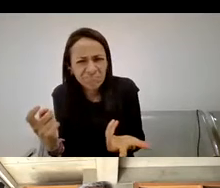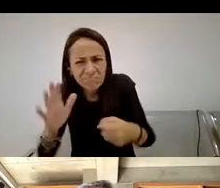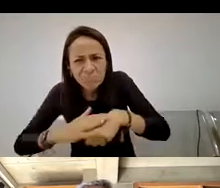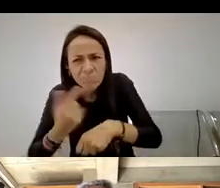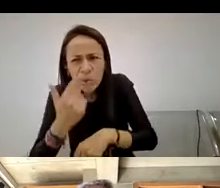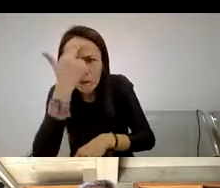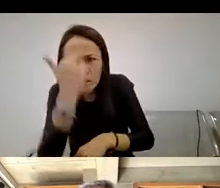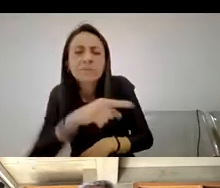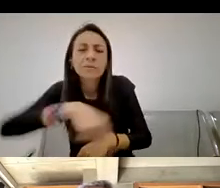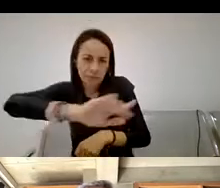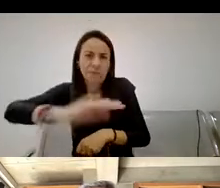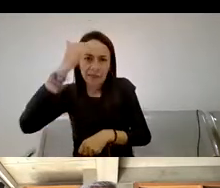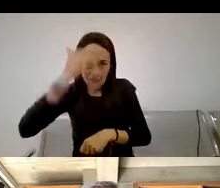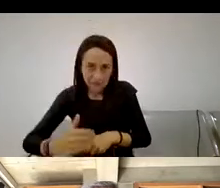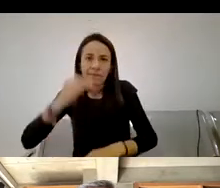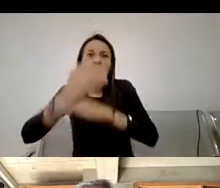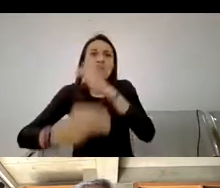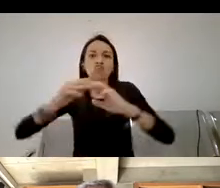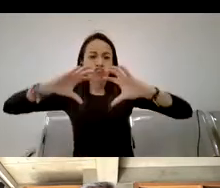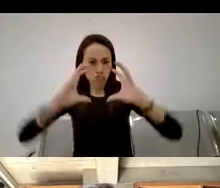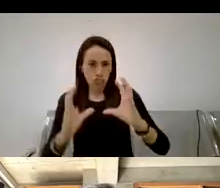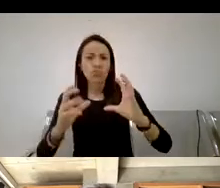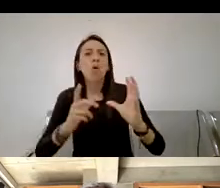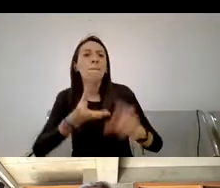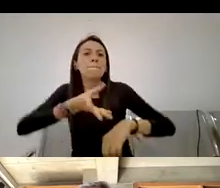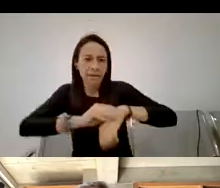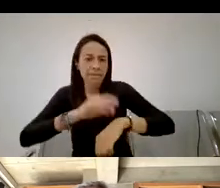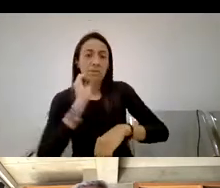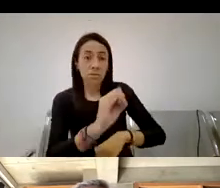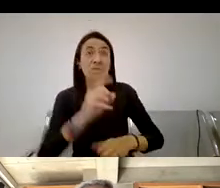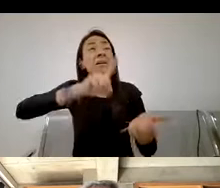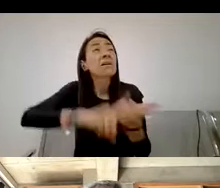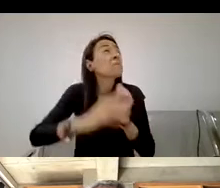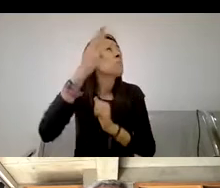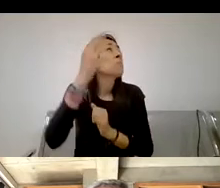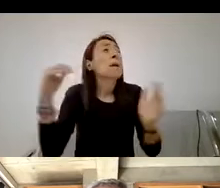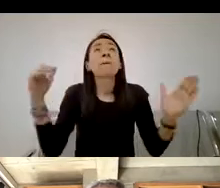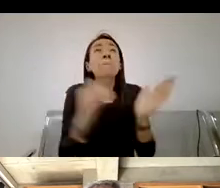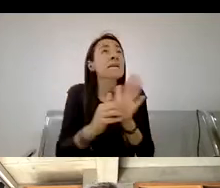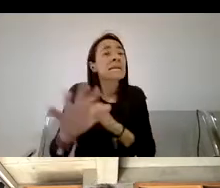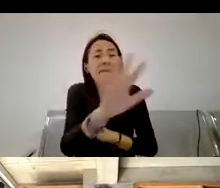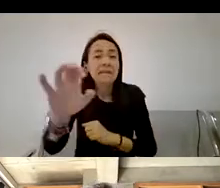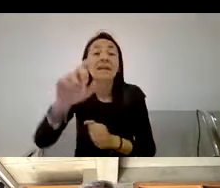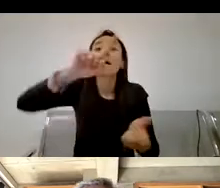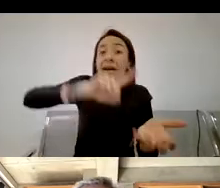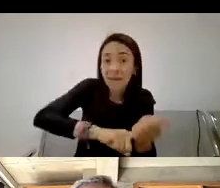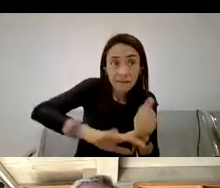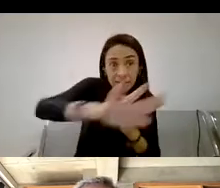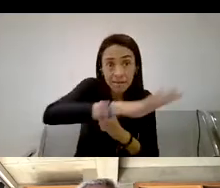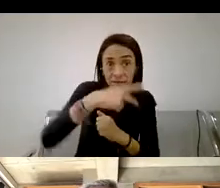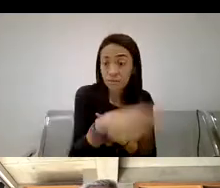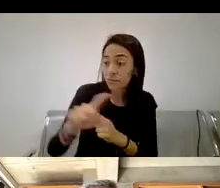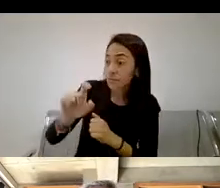las organizaciones donatarias autorizadas, más de 9.500, ya el 26% de las